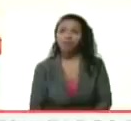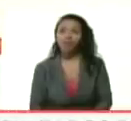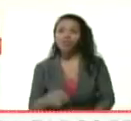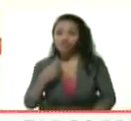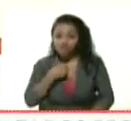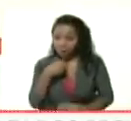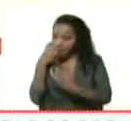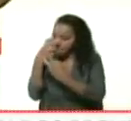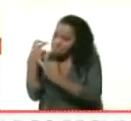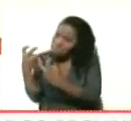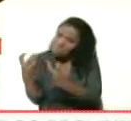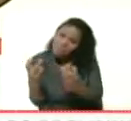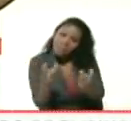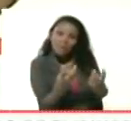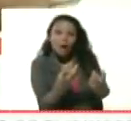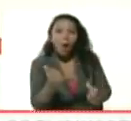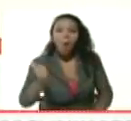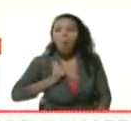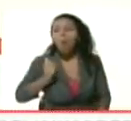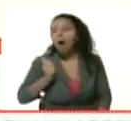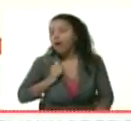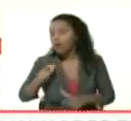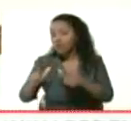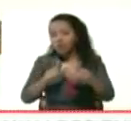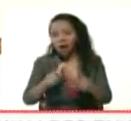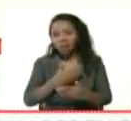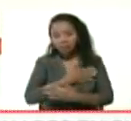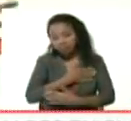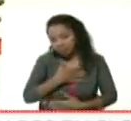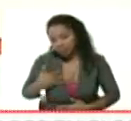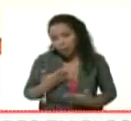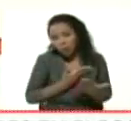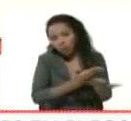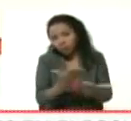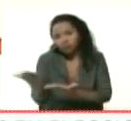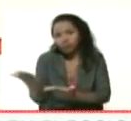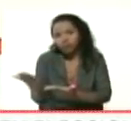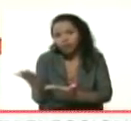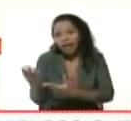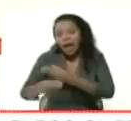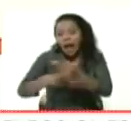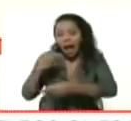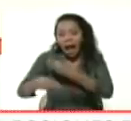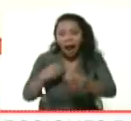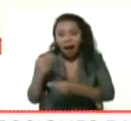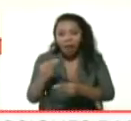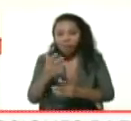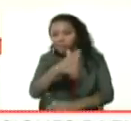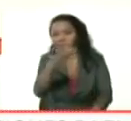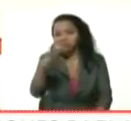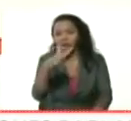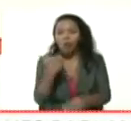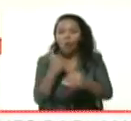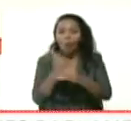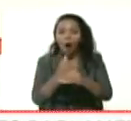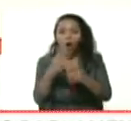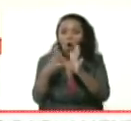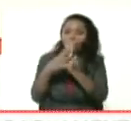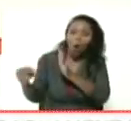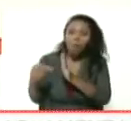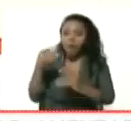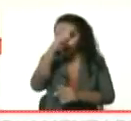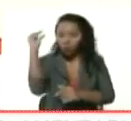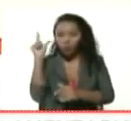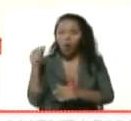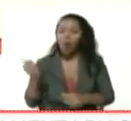invito a en cualquier lugar que quieran que hagan algo parecido a lo que está haciendo el Partido Socialista Unido de Venezuela. A